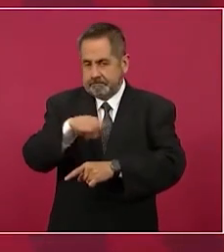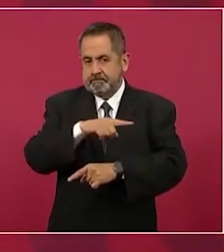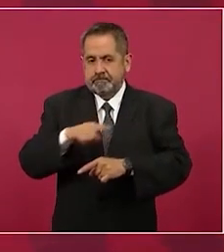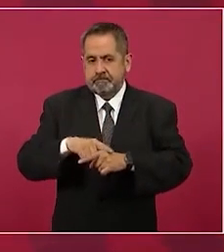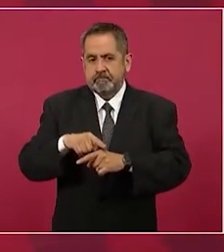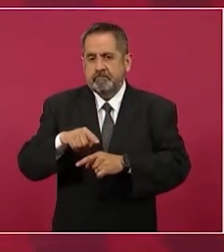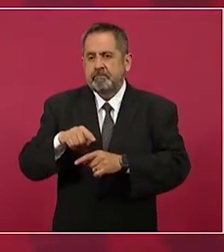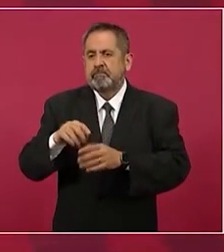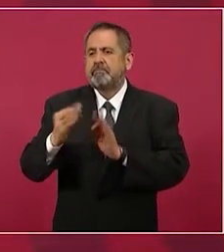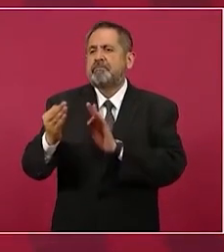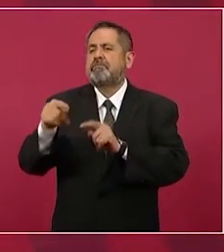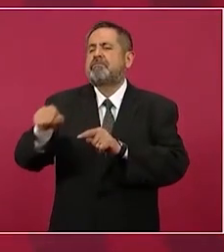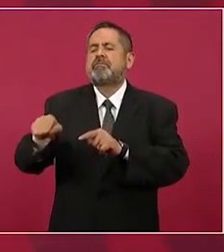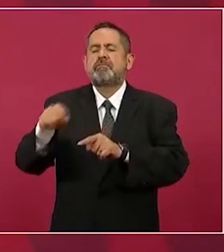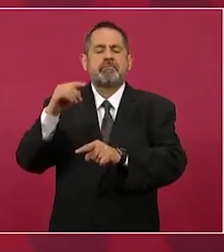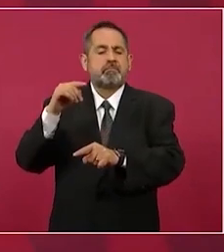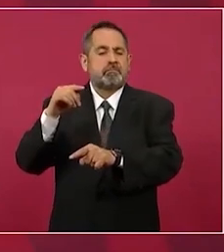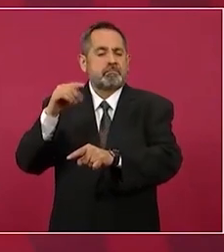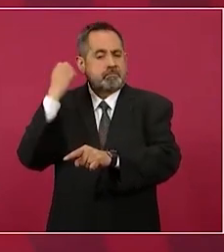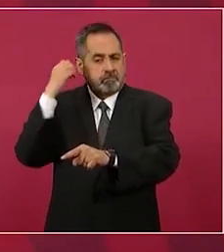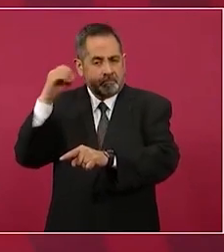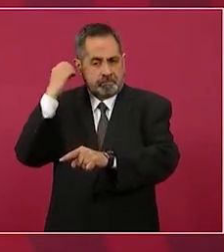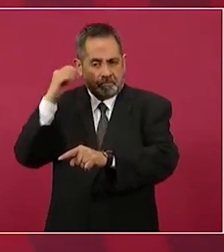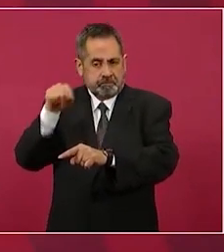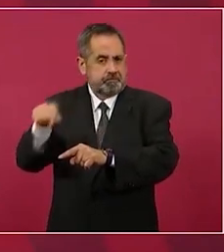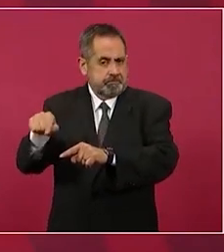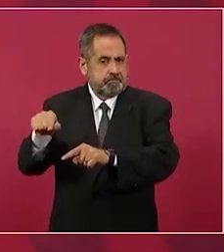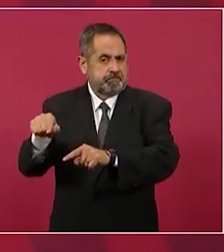en Juárez, digo, en Oaxaca.